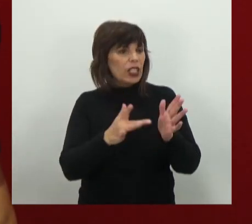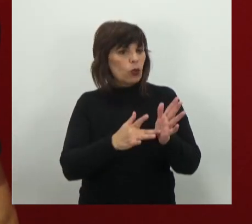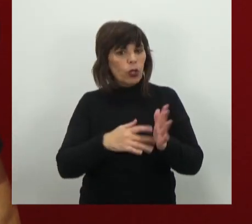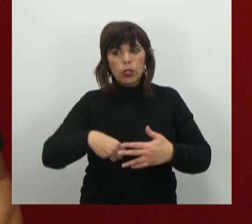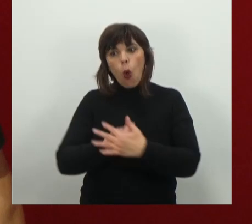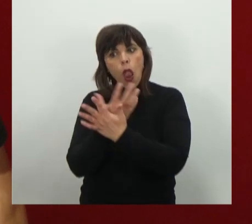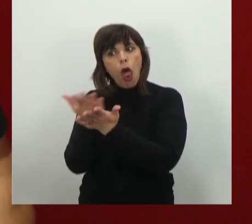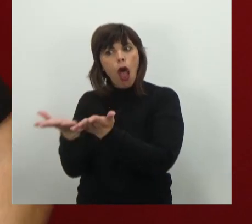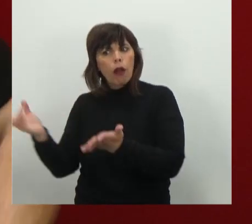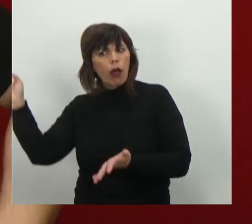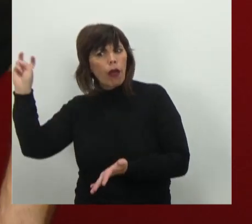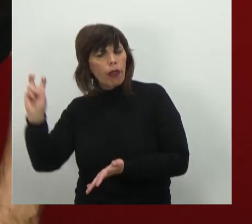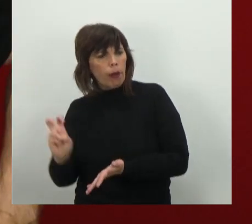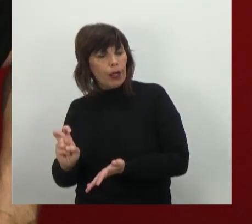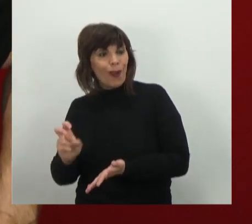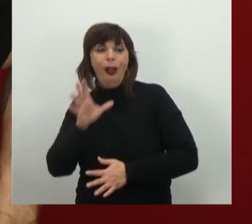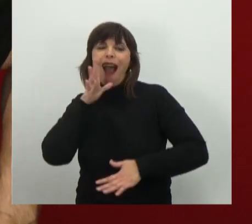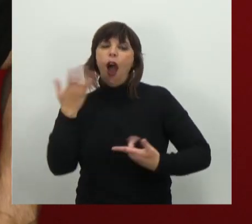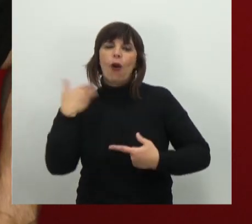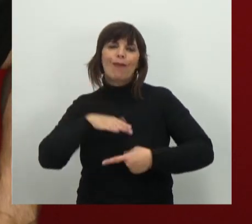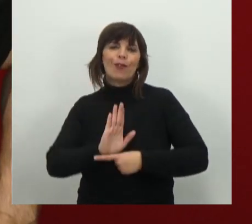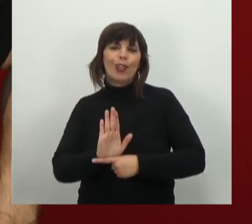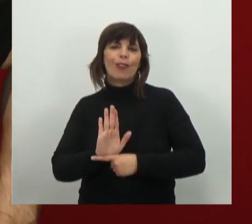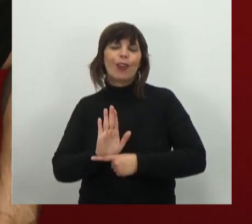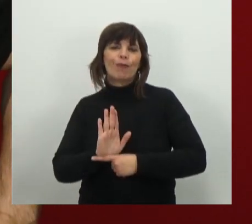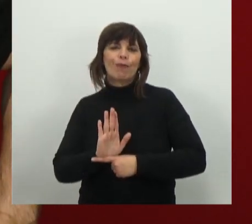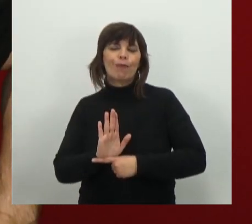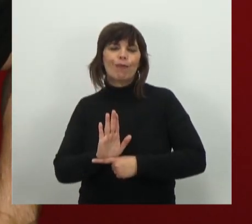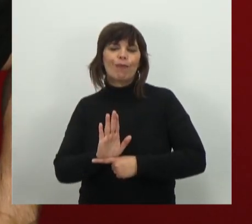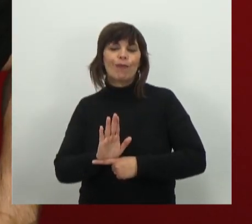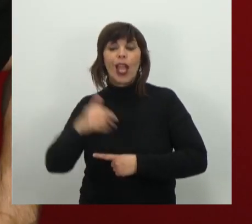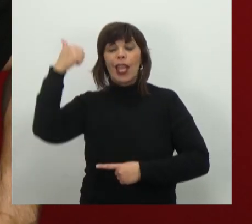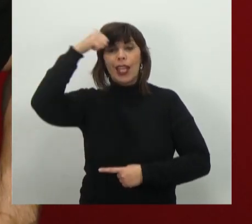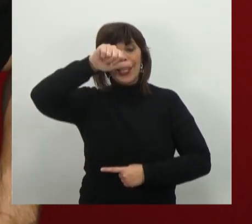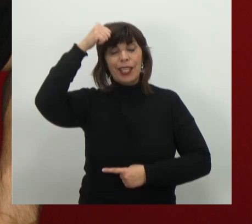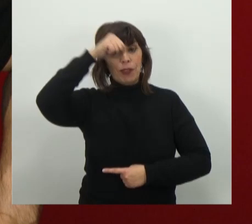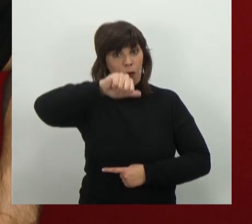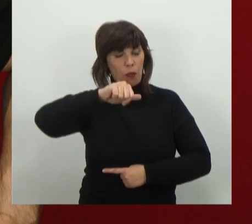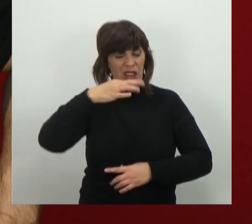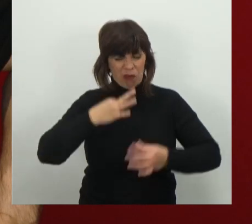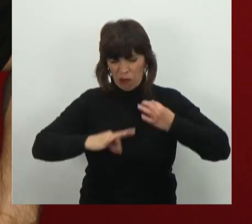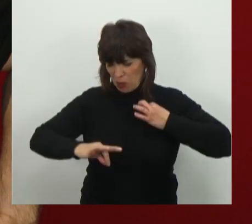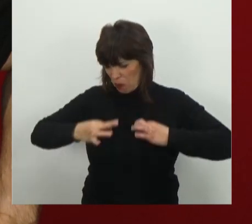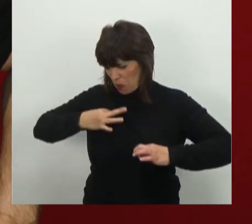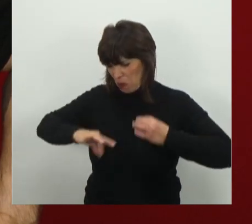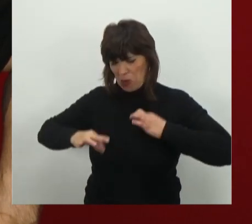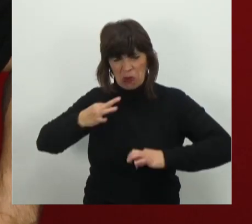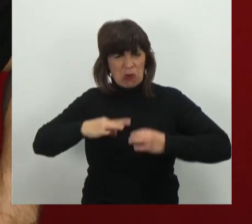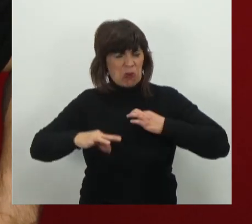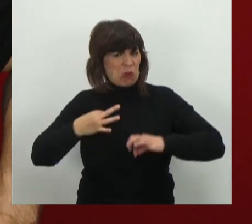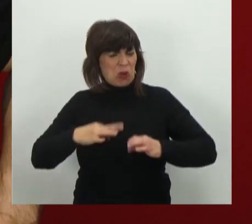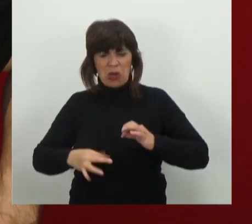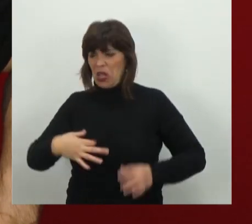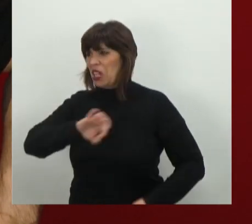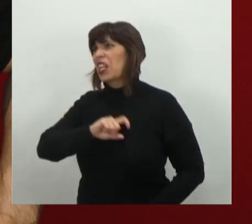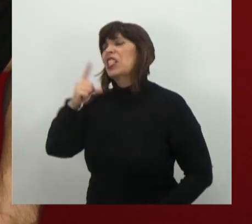la gracia, ahora se iba a revelar. Y este hombre leproso, que no se podía acercar al